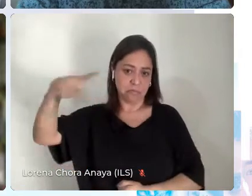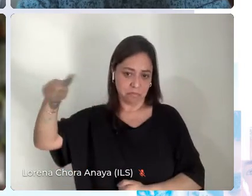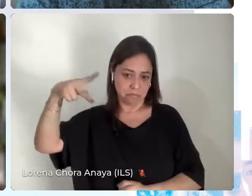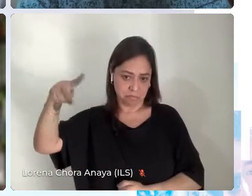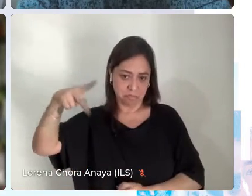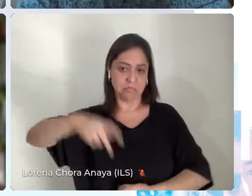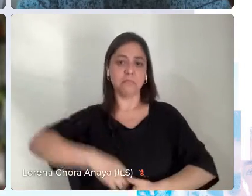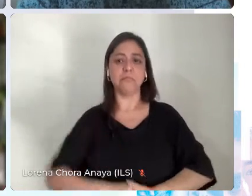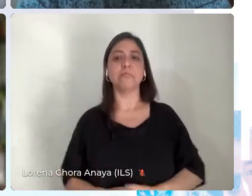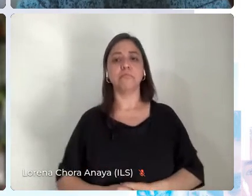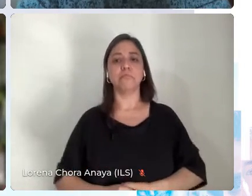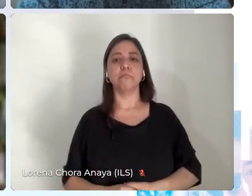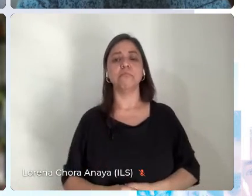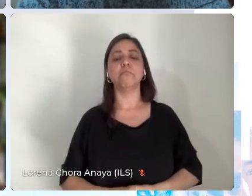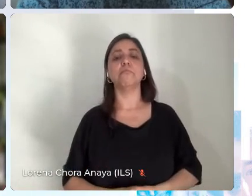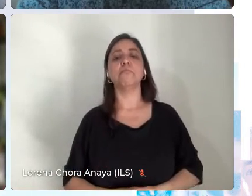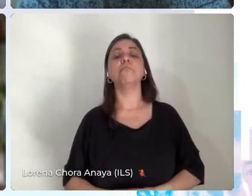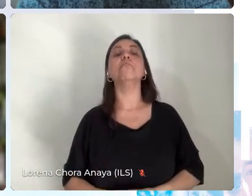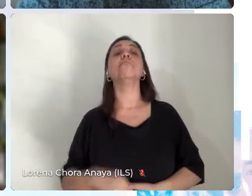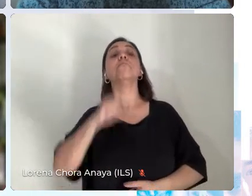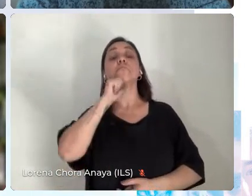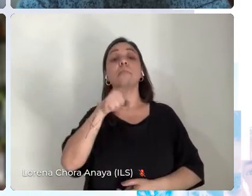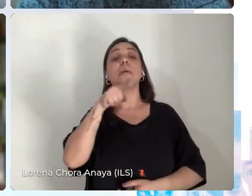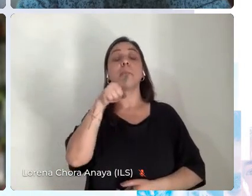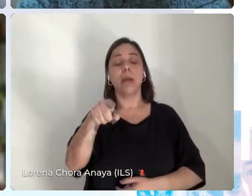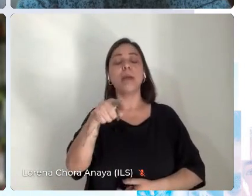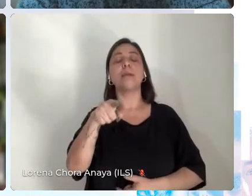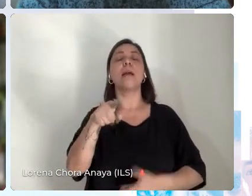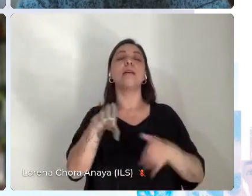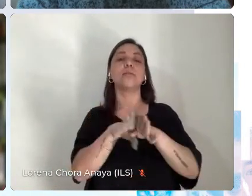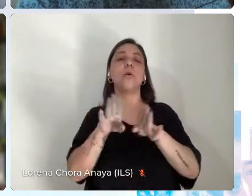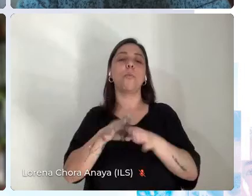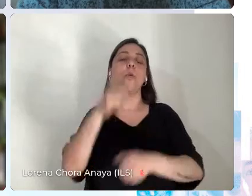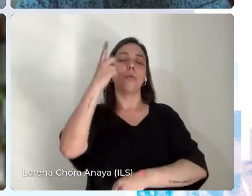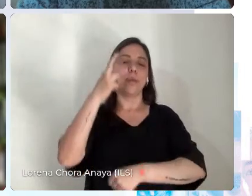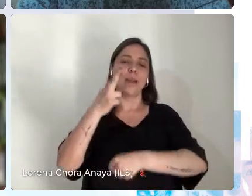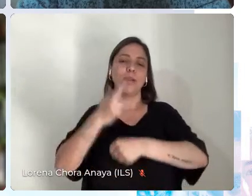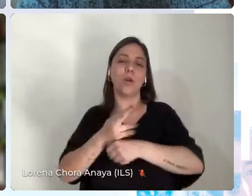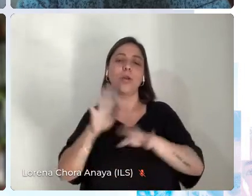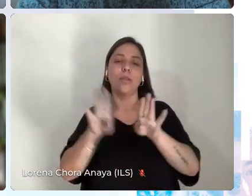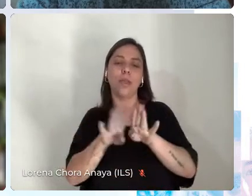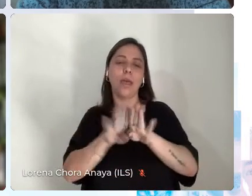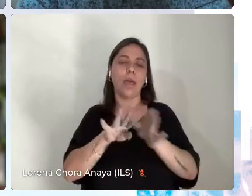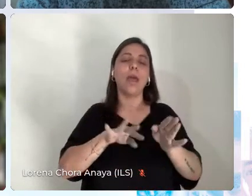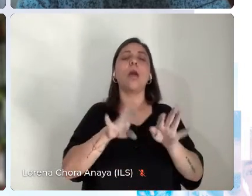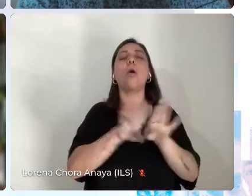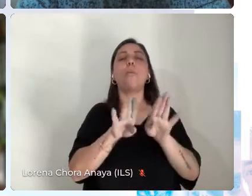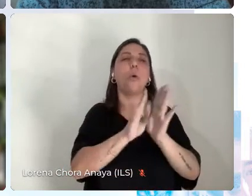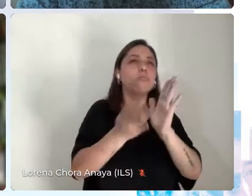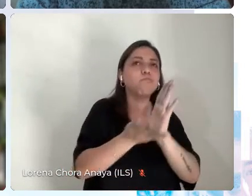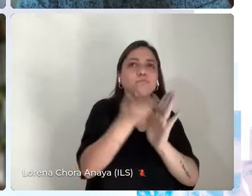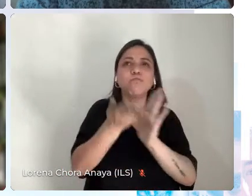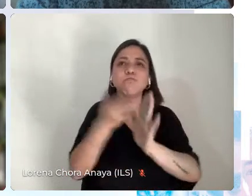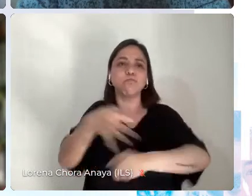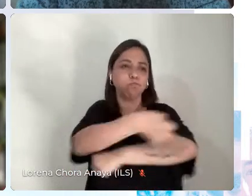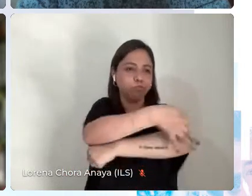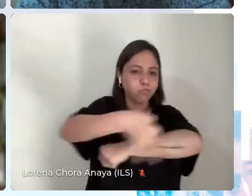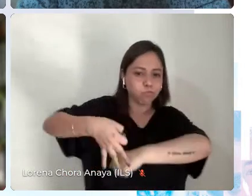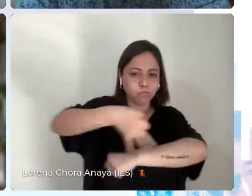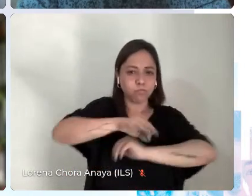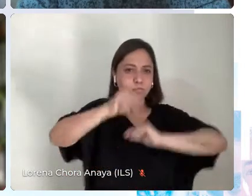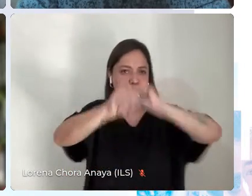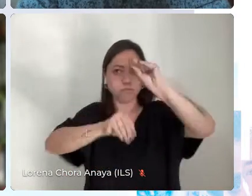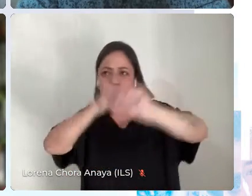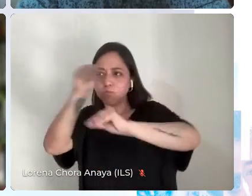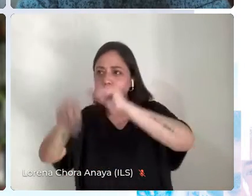Medellín, Juan es director de arquitectura y urbanismo de su práctica privada de diseño, desde donde ha